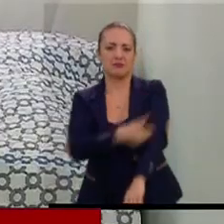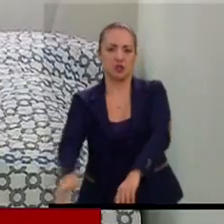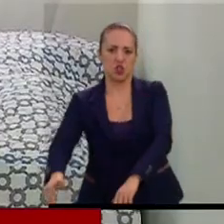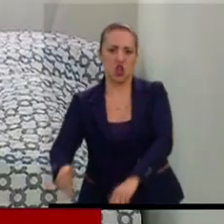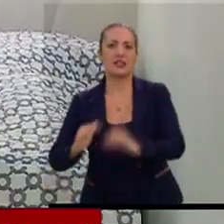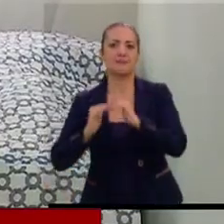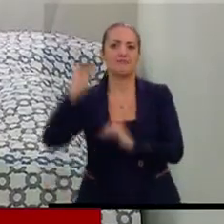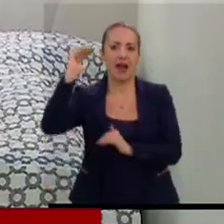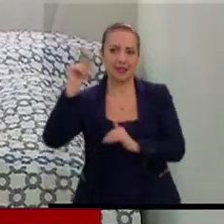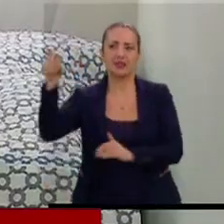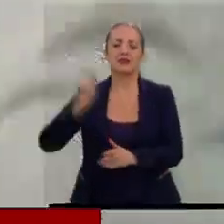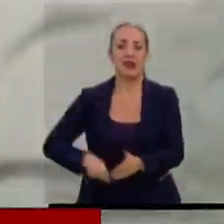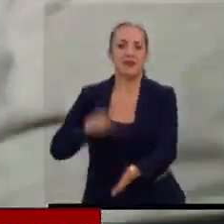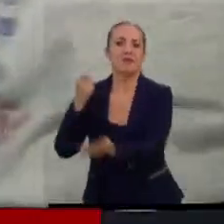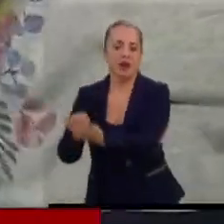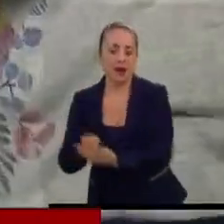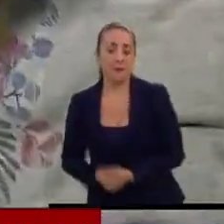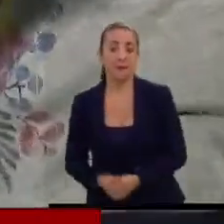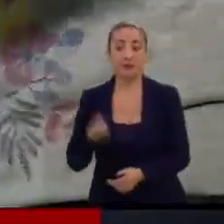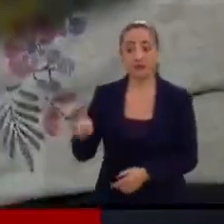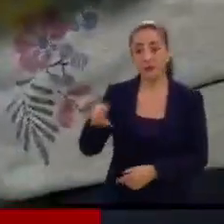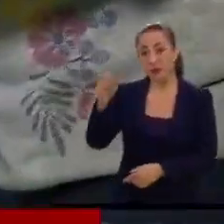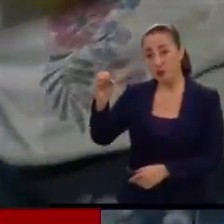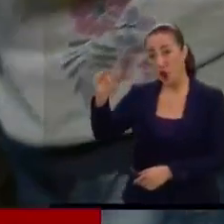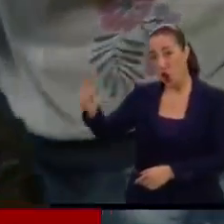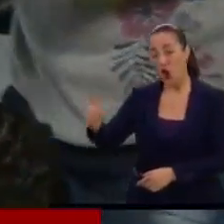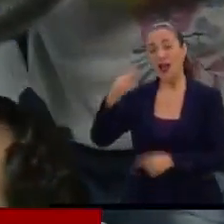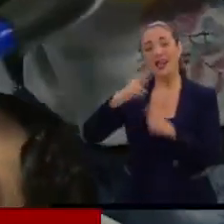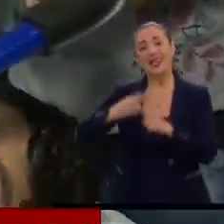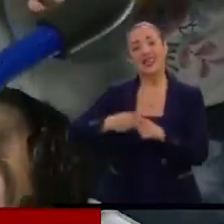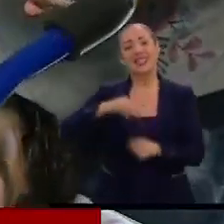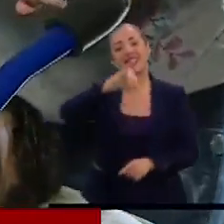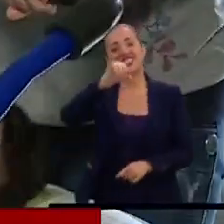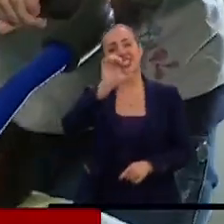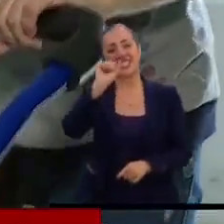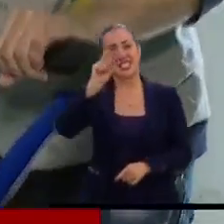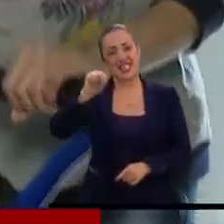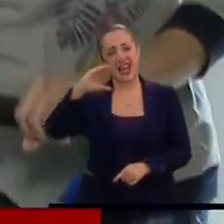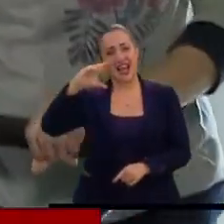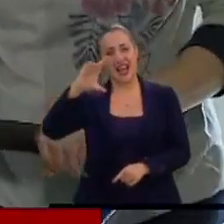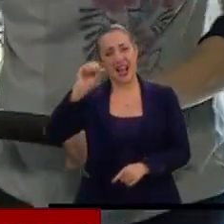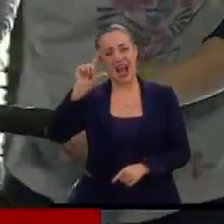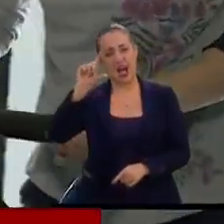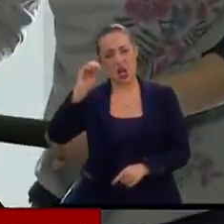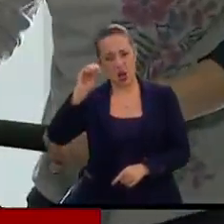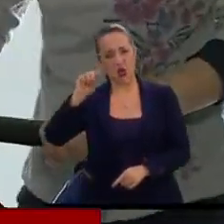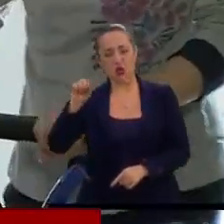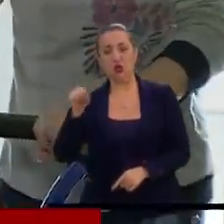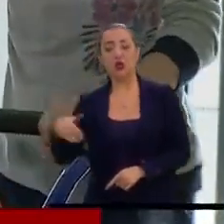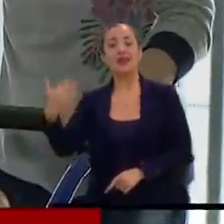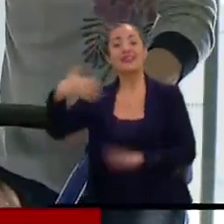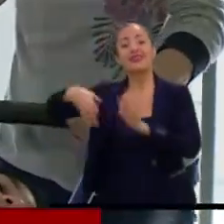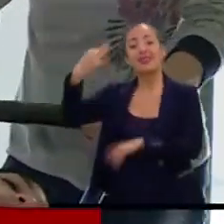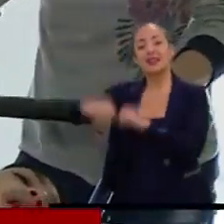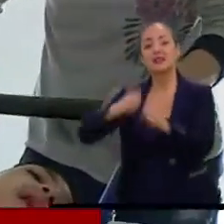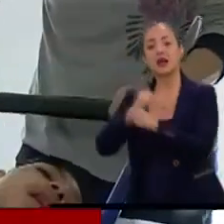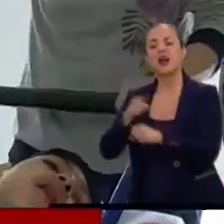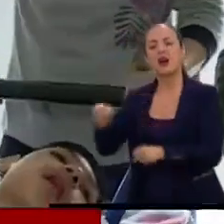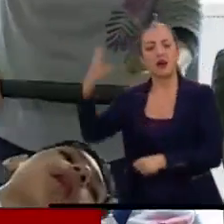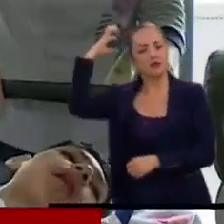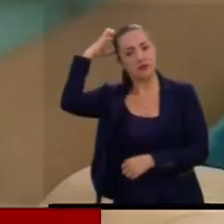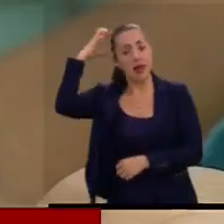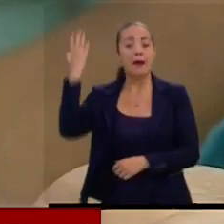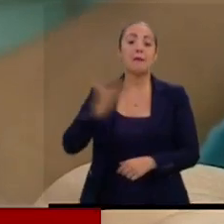Este pequeño se llama Giancarlos, tiene 13 años y padece parálisis cerebral desde su nacimiento. Su mamá, doña Marta, vive de su labor